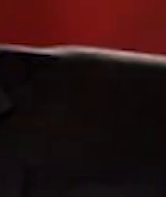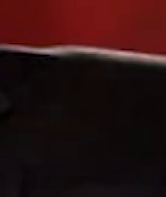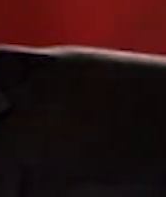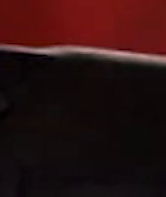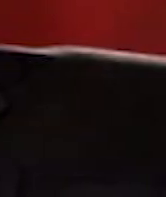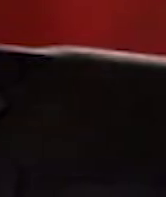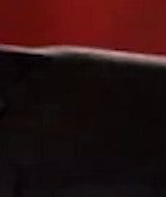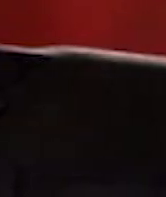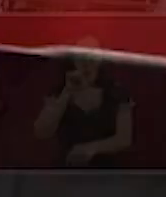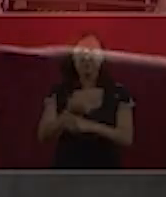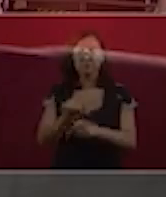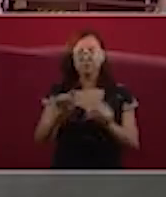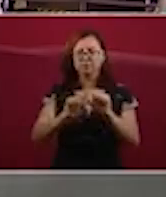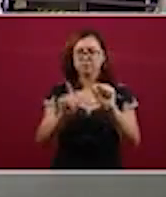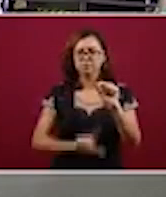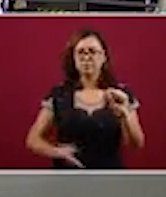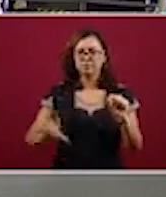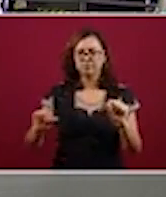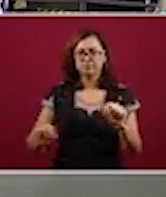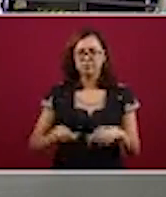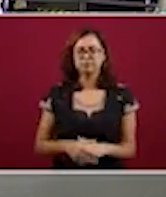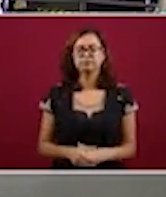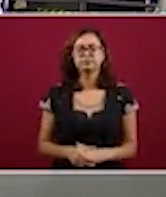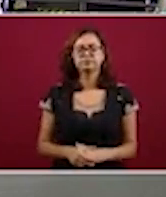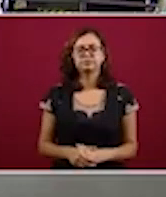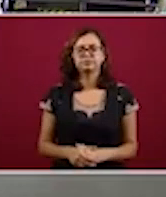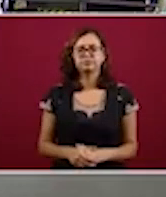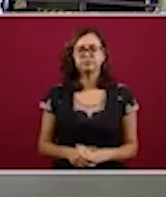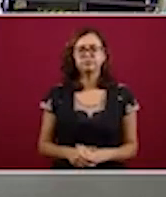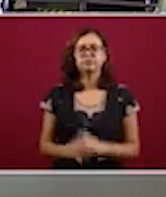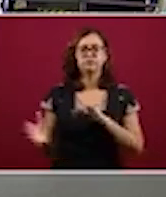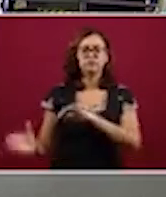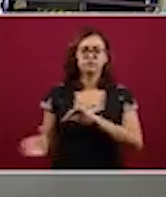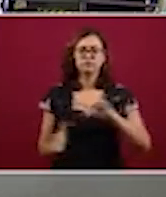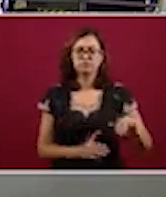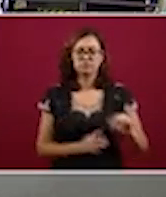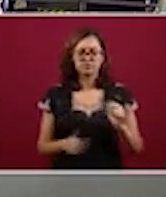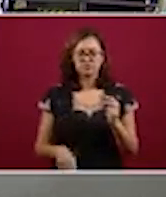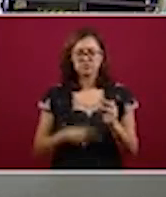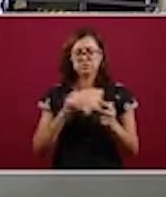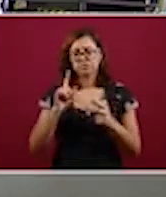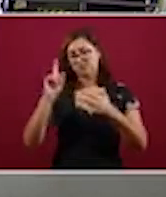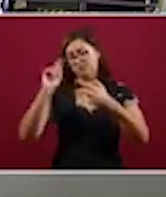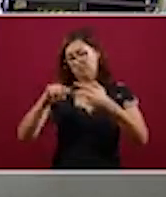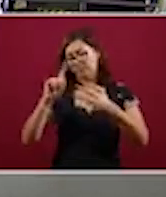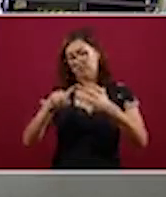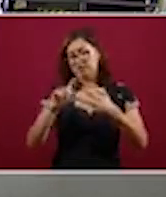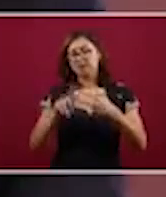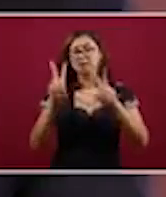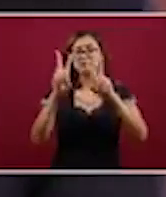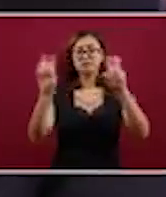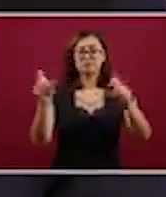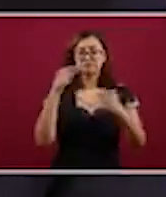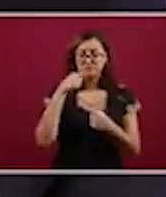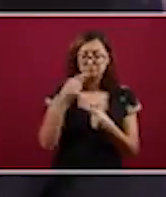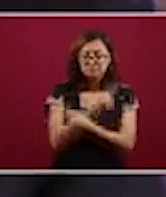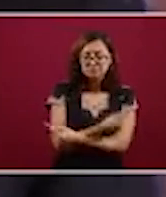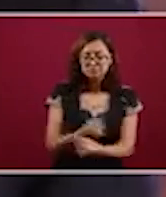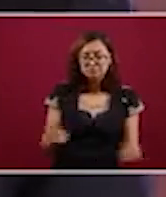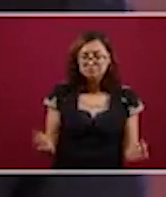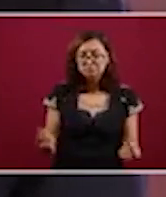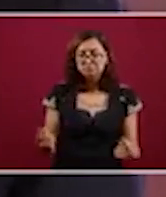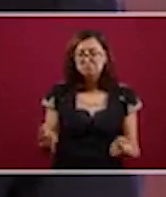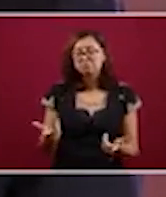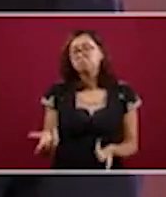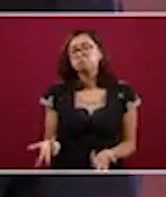solicitará información al respecto. Acerca de lo de los niños, no tengo yo